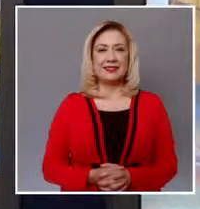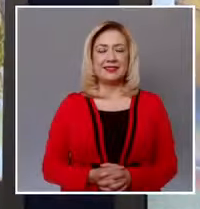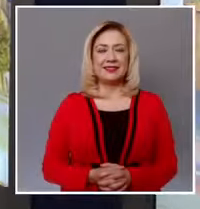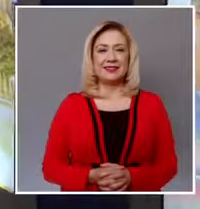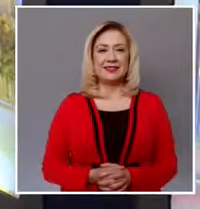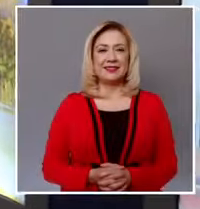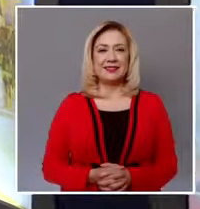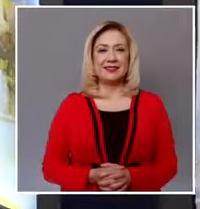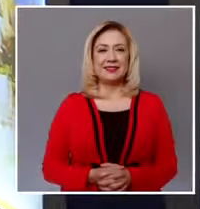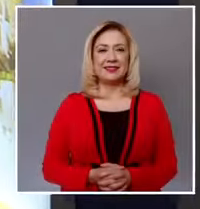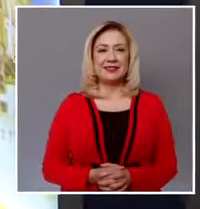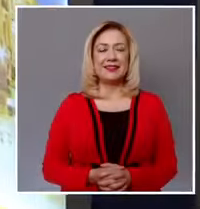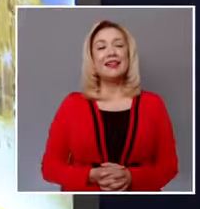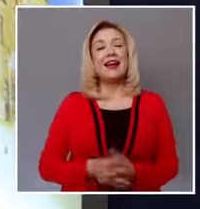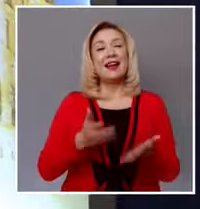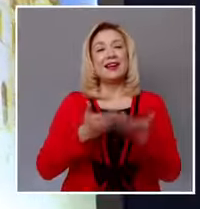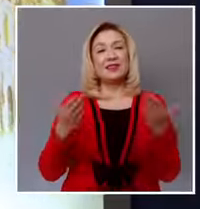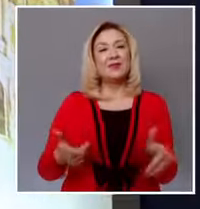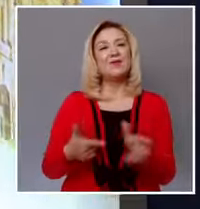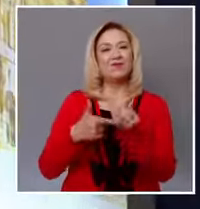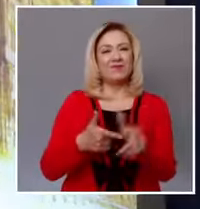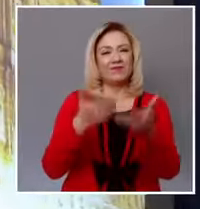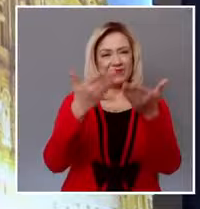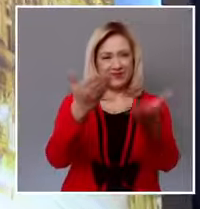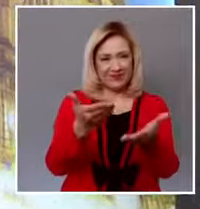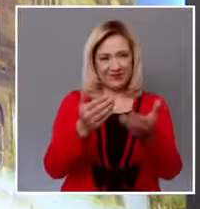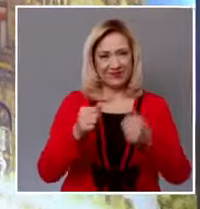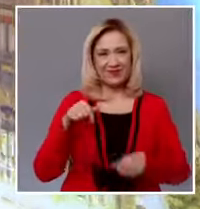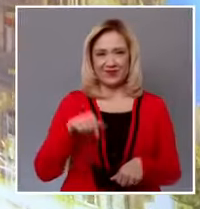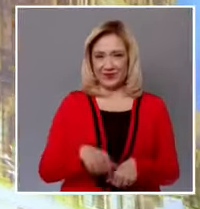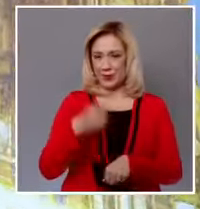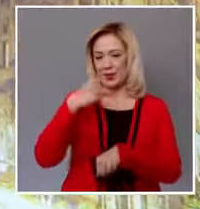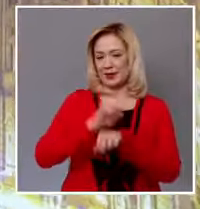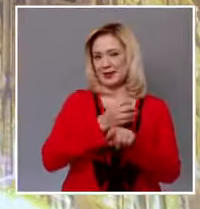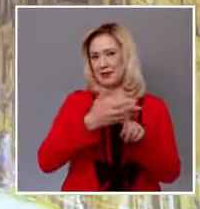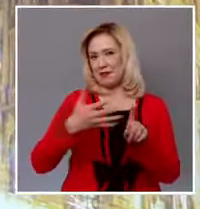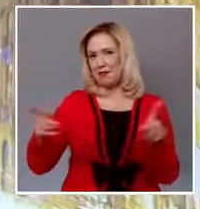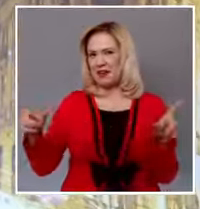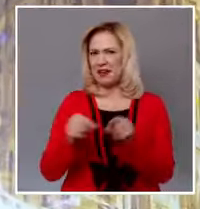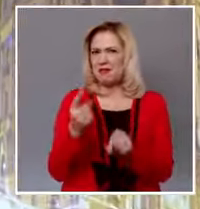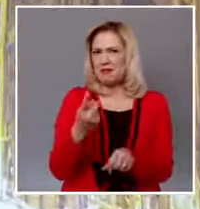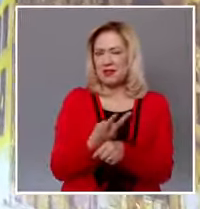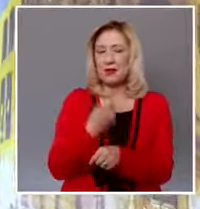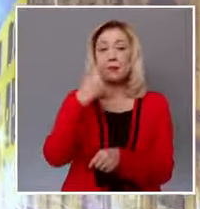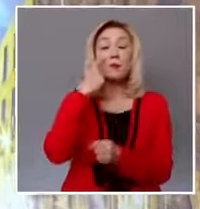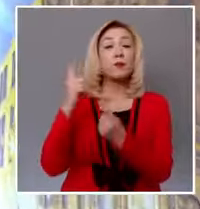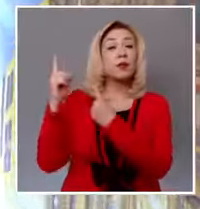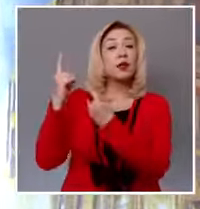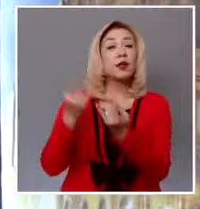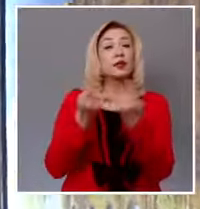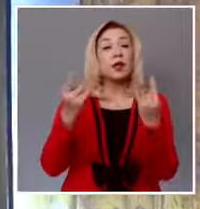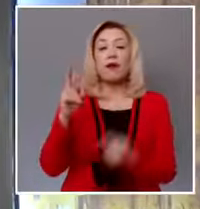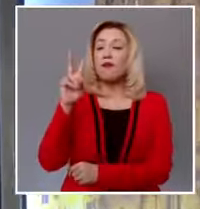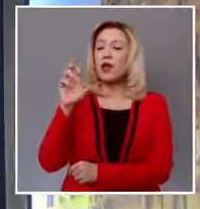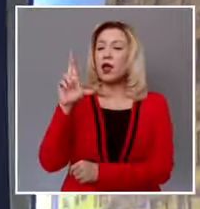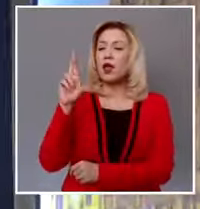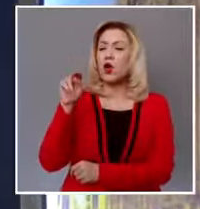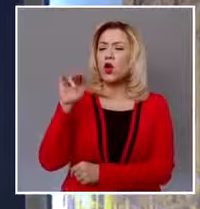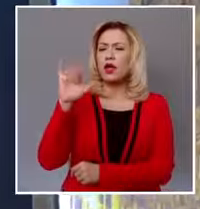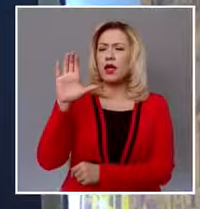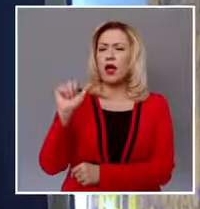Gracias por continuar con nosotros en Resumen Semanal. Ahora le presentamos la historia de Verónica Razo, una mujer que fue detenida de